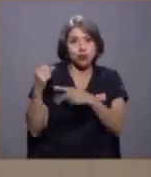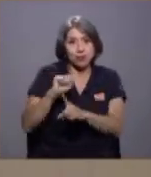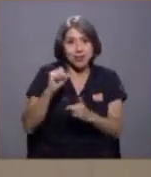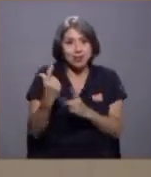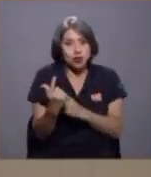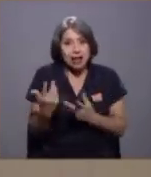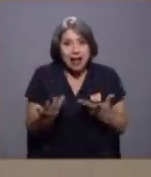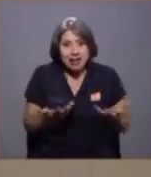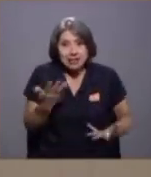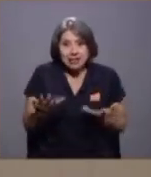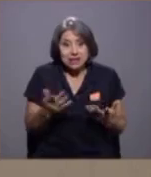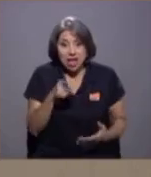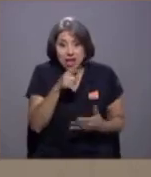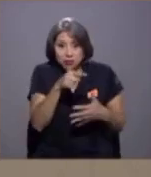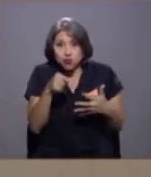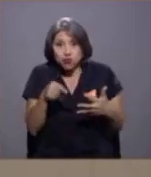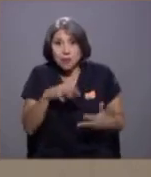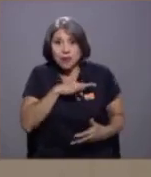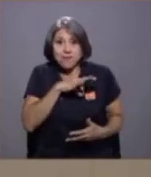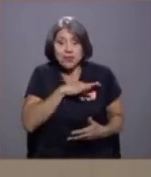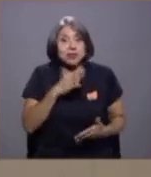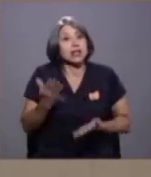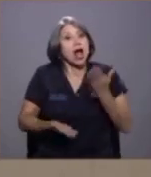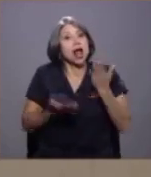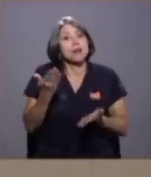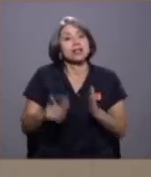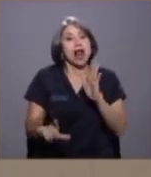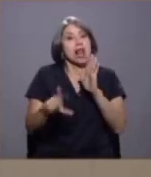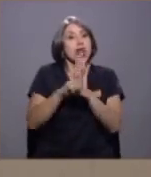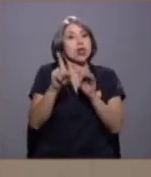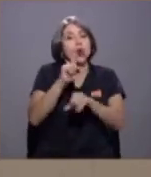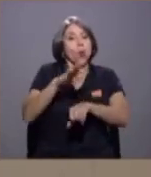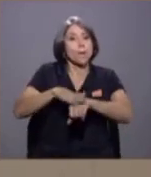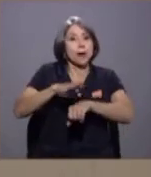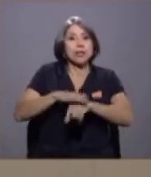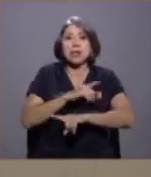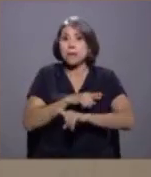Puede ser que la legislación no lo permita, pero esas medidas pueden ser